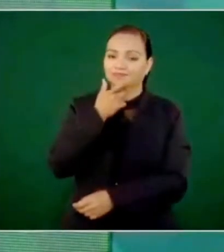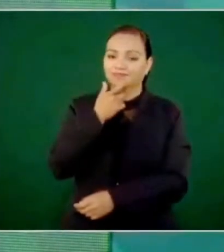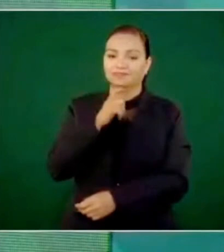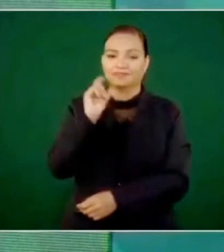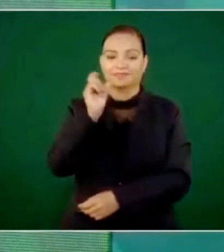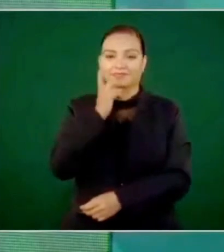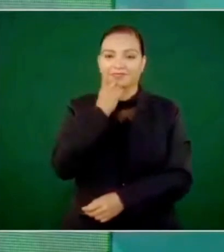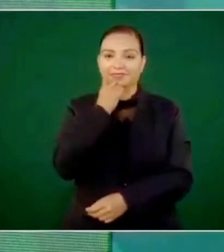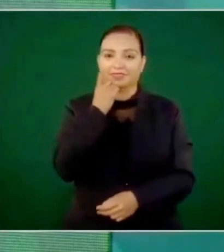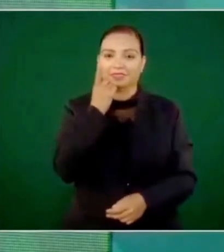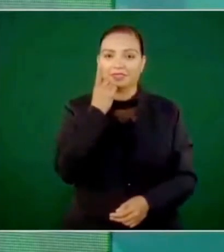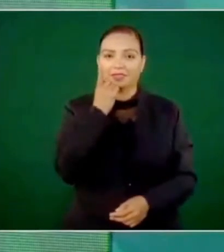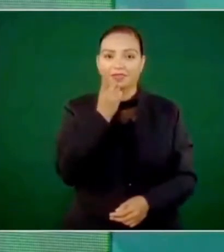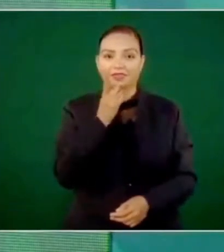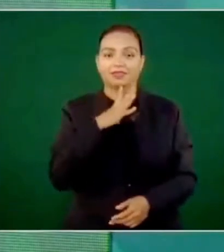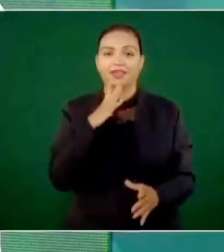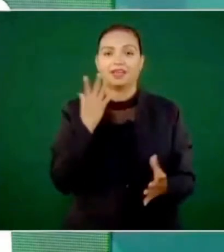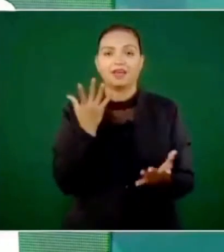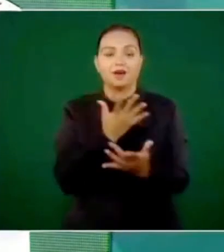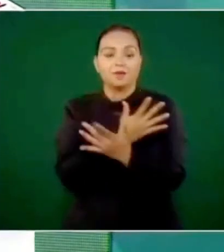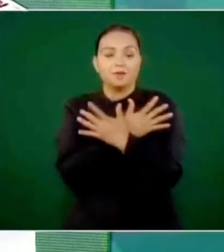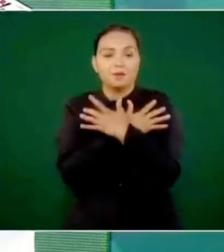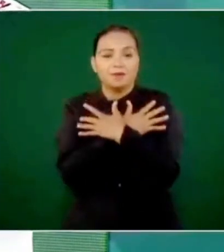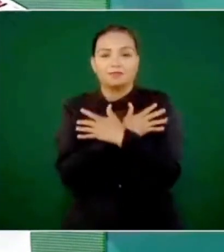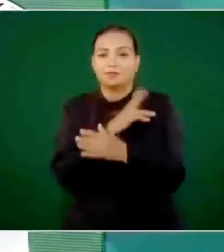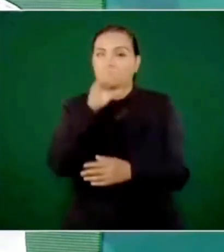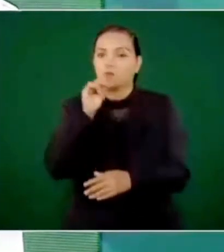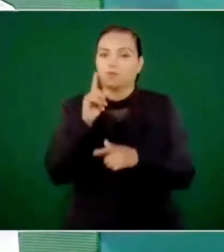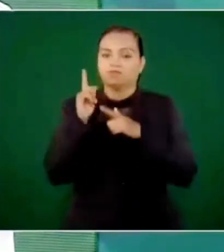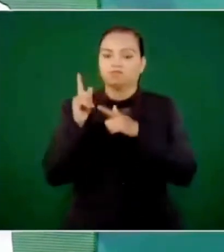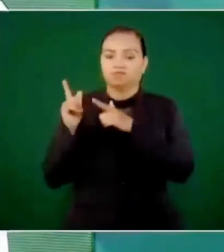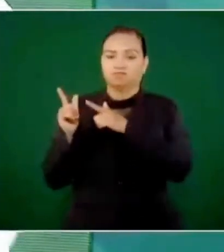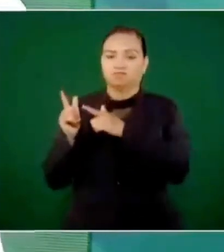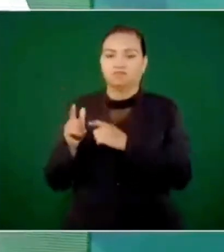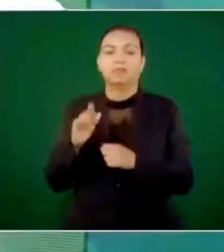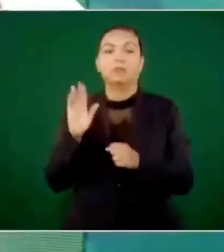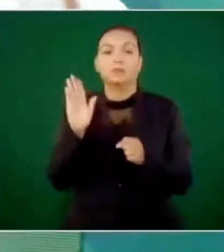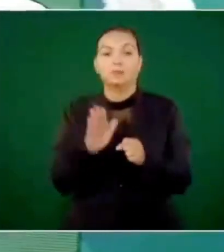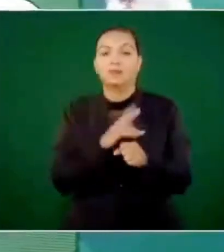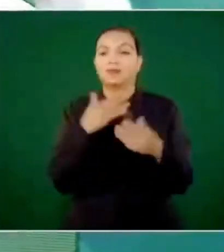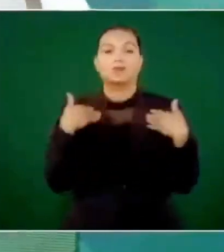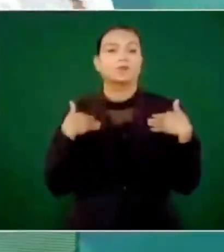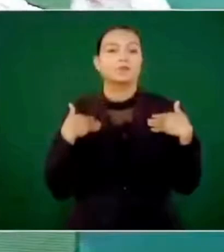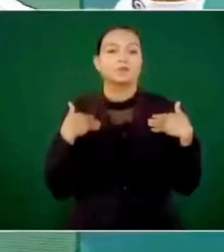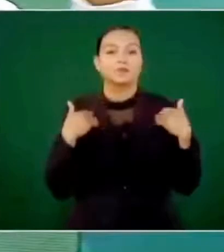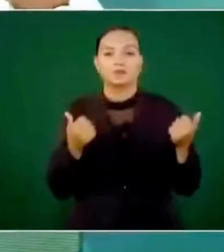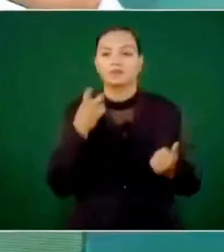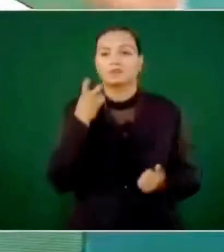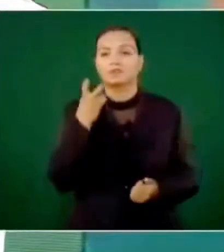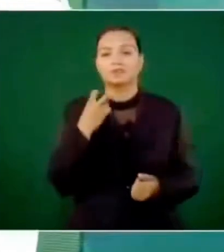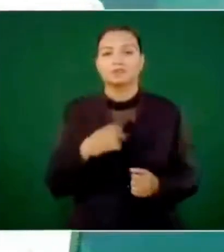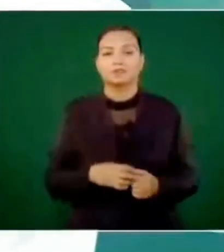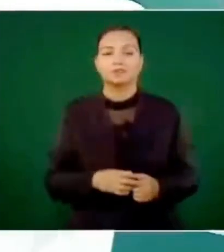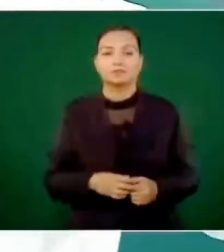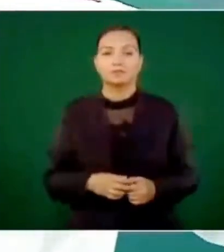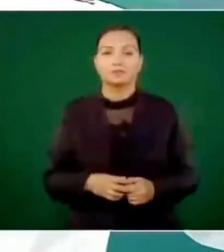cuando digo abrazos, no balazos, porque ellos no entienden esto.